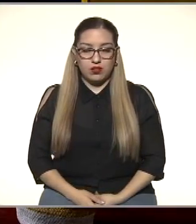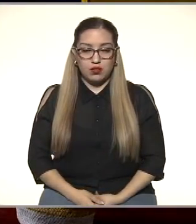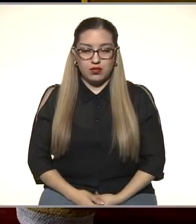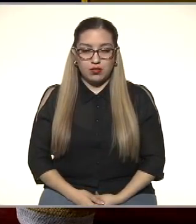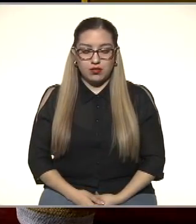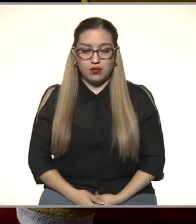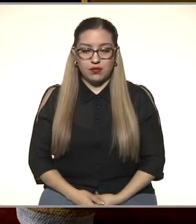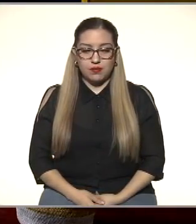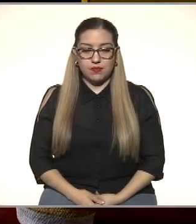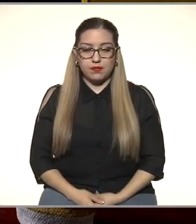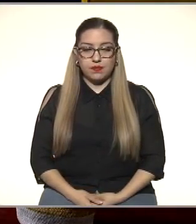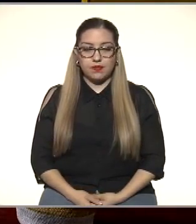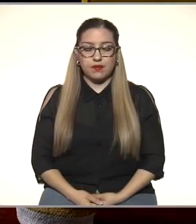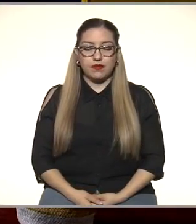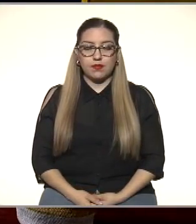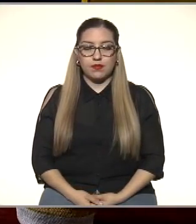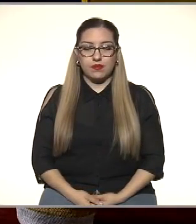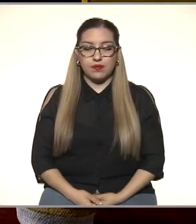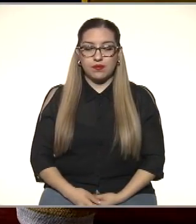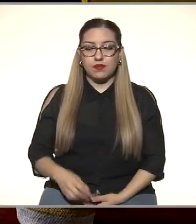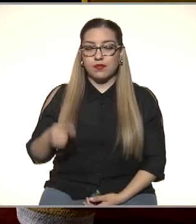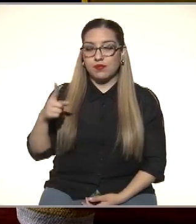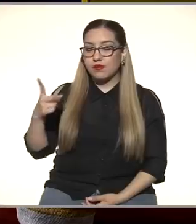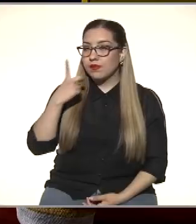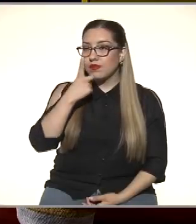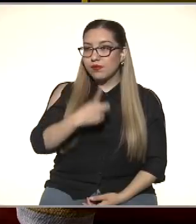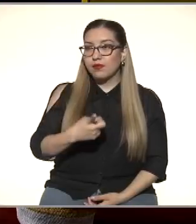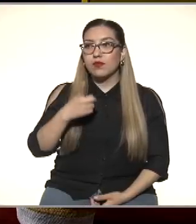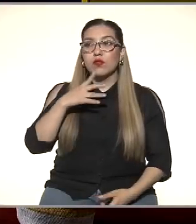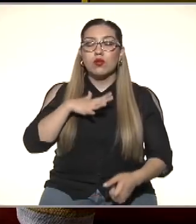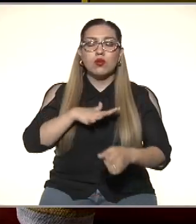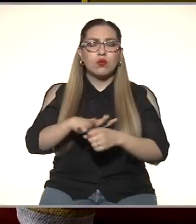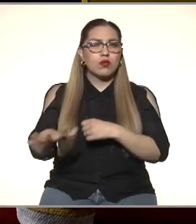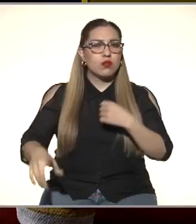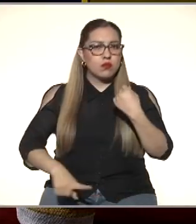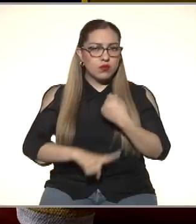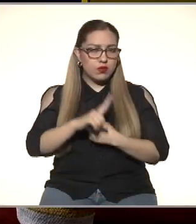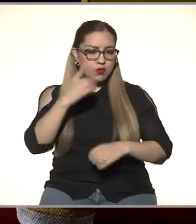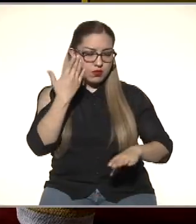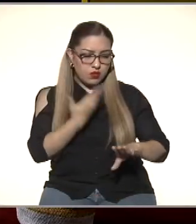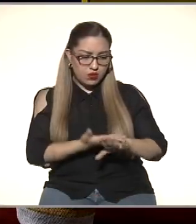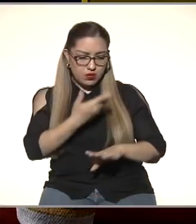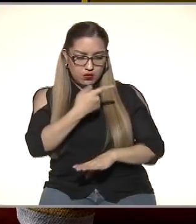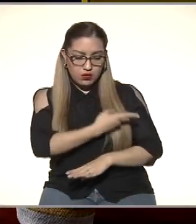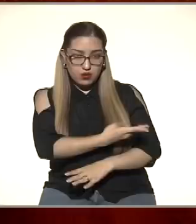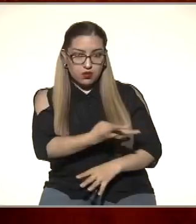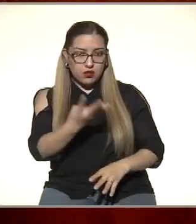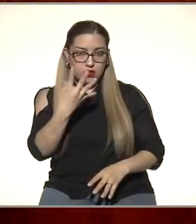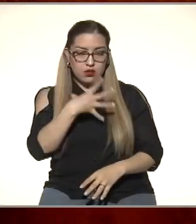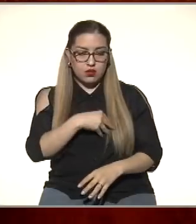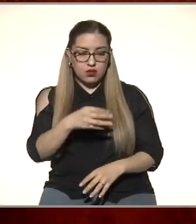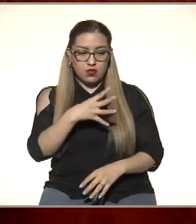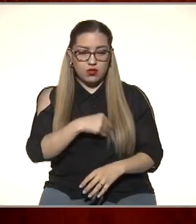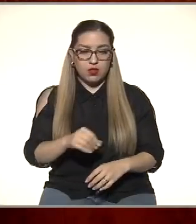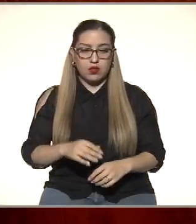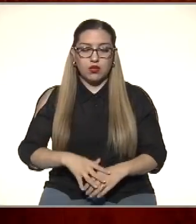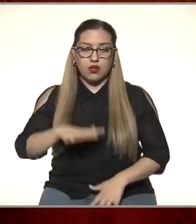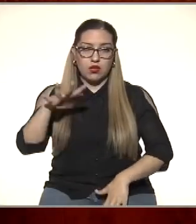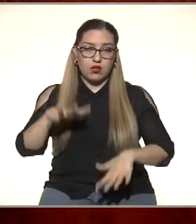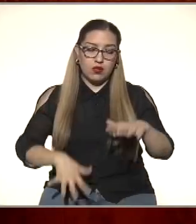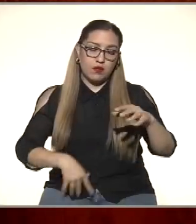diría, decías tú cuál es el impacto en los hijos. Bueno, en este tipo de historias los niños